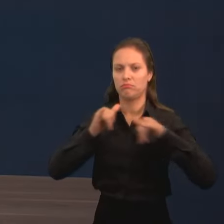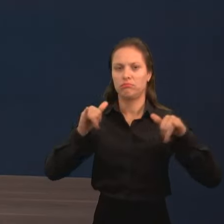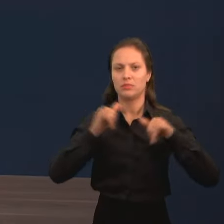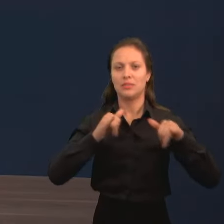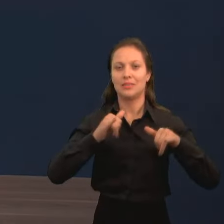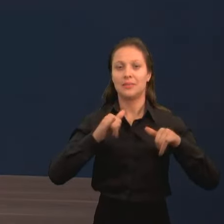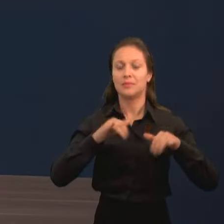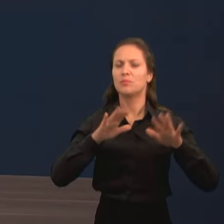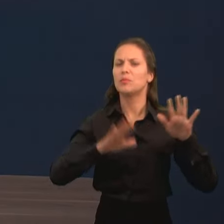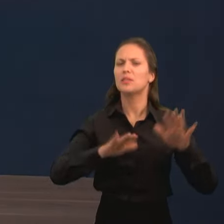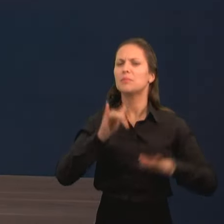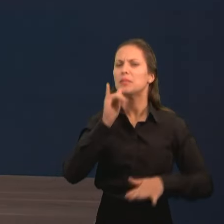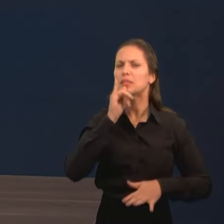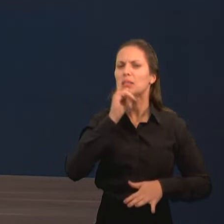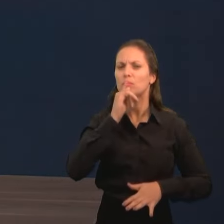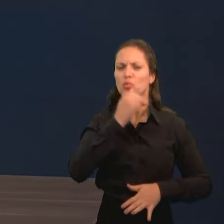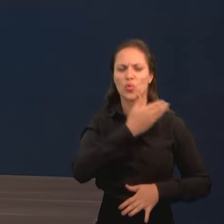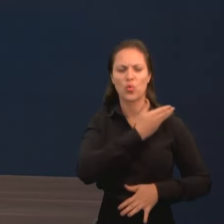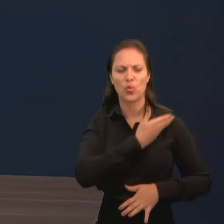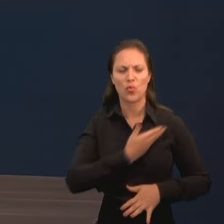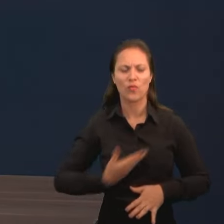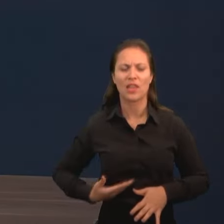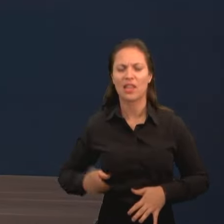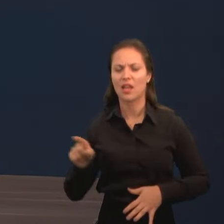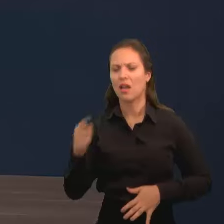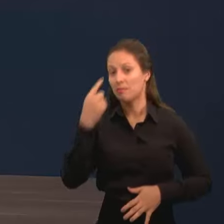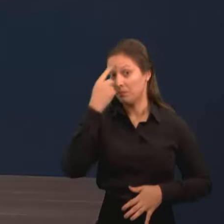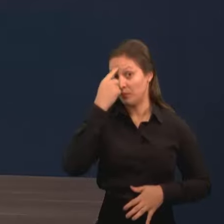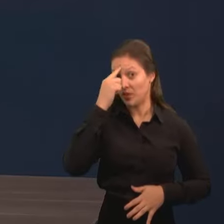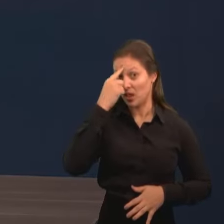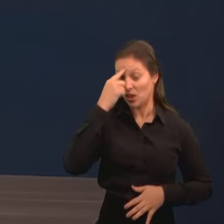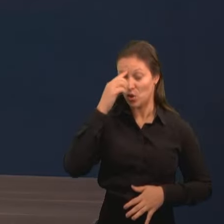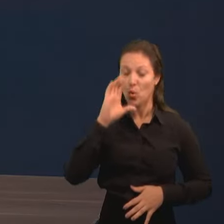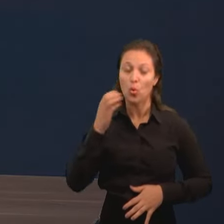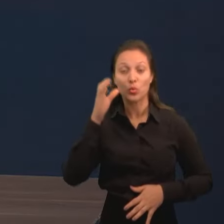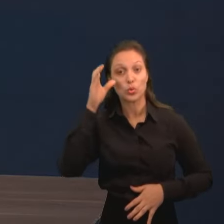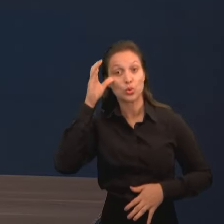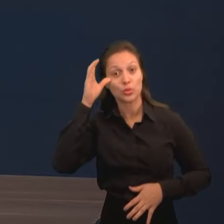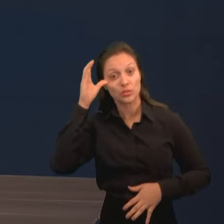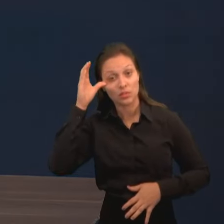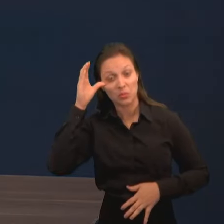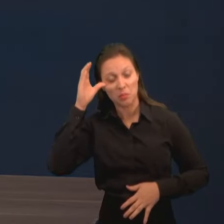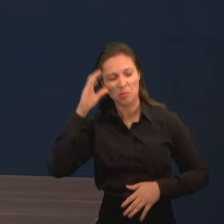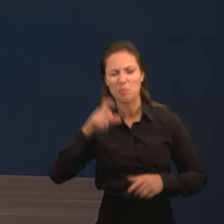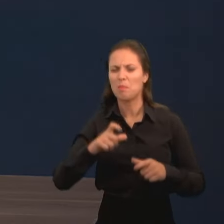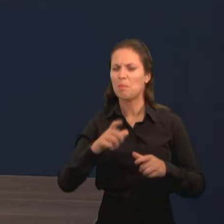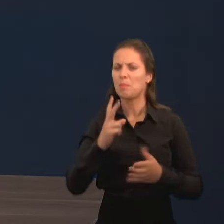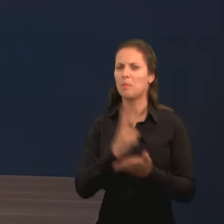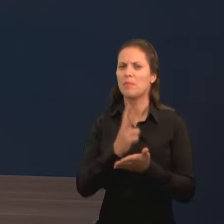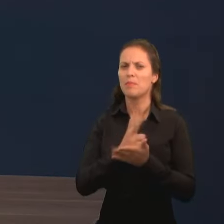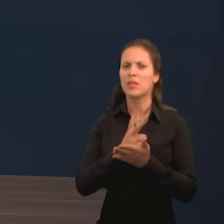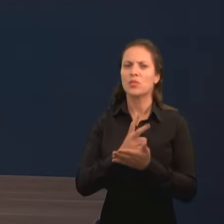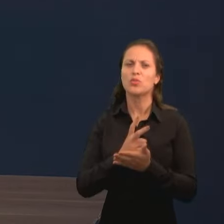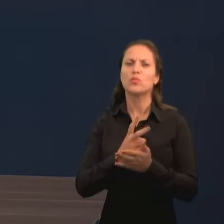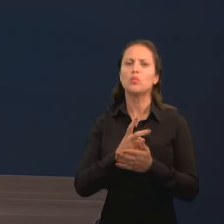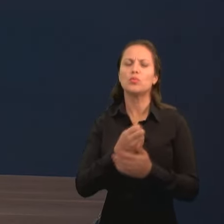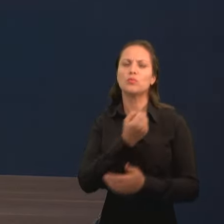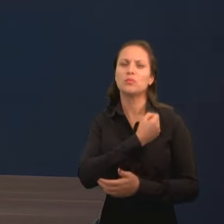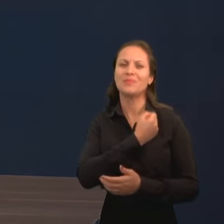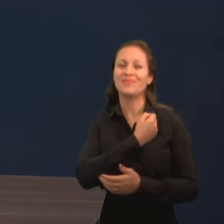profundos que el gobierno de India, con 1,5 millones de personas, de China, con casi el mismo número, y